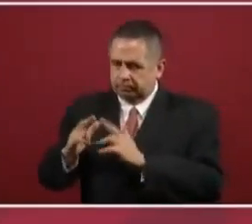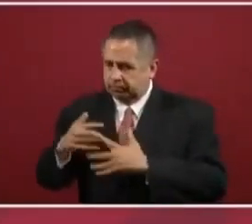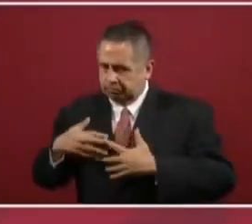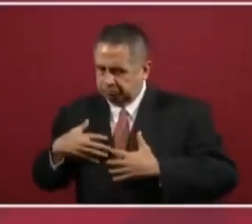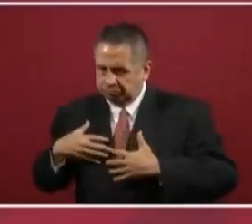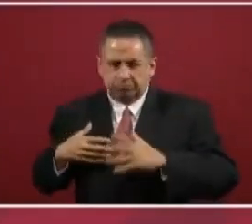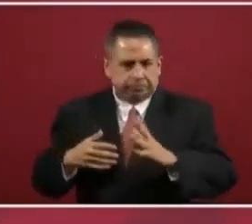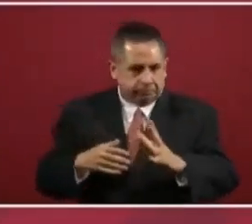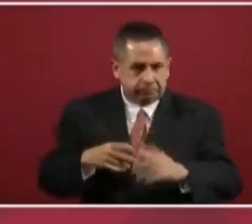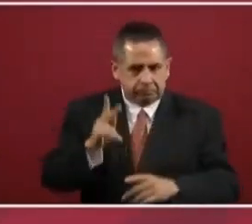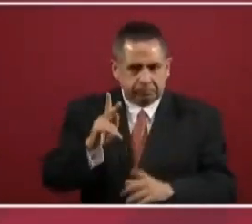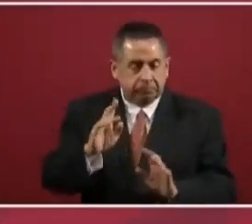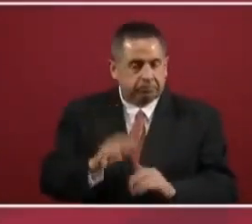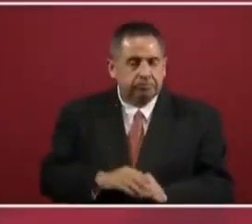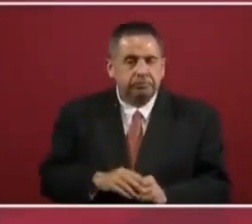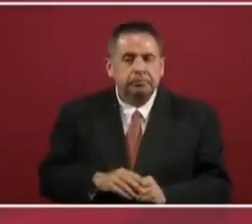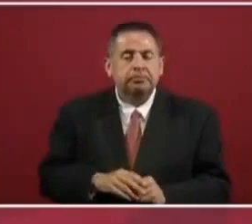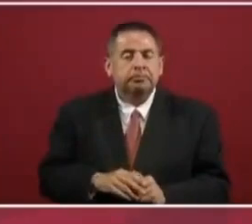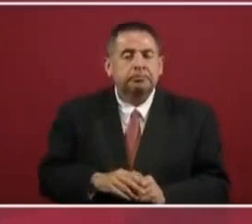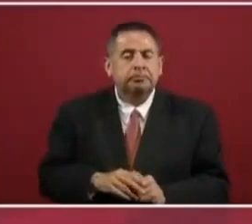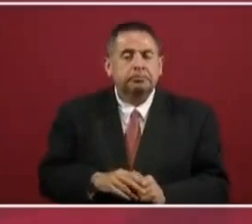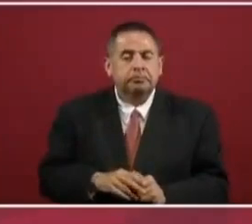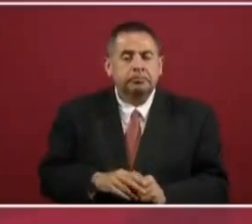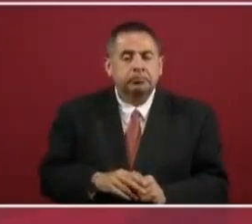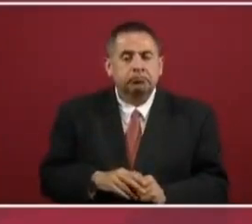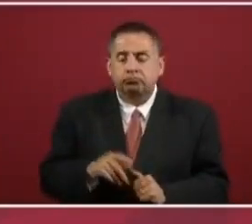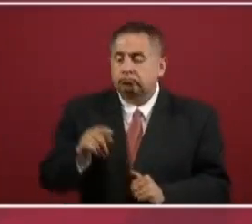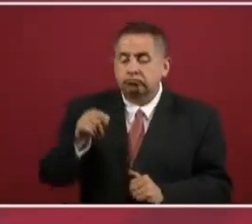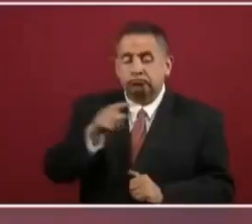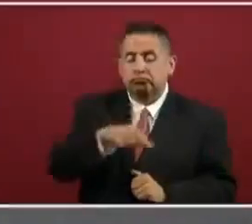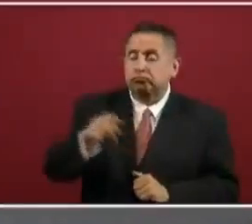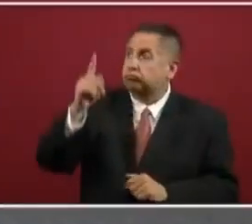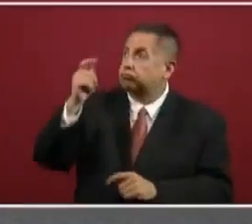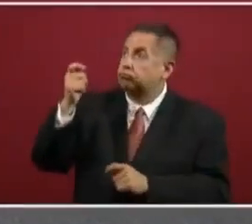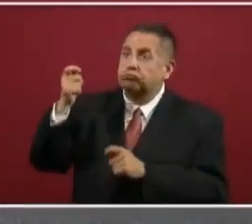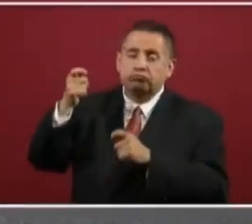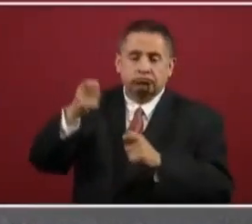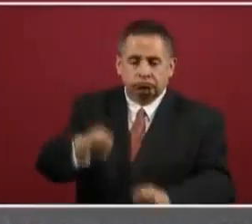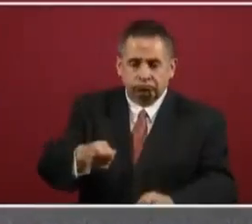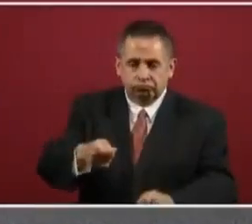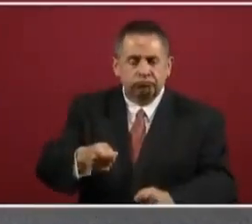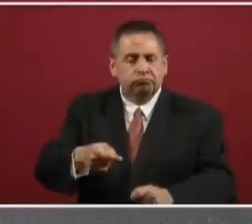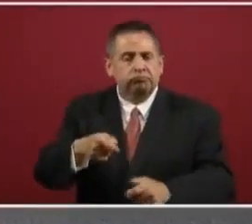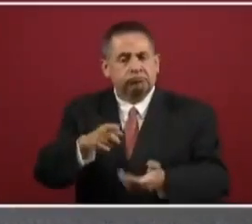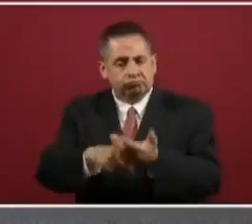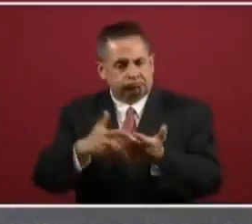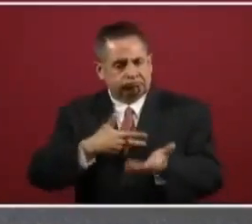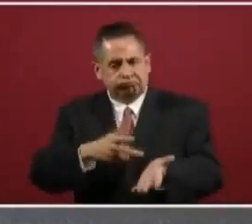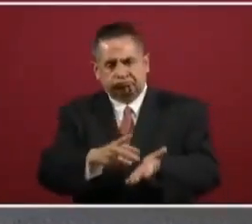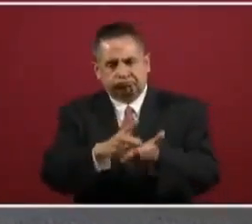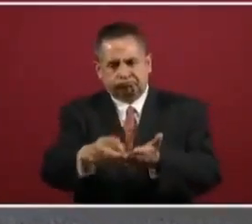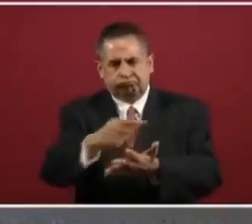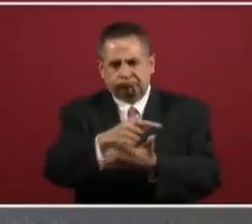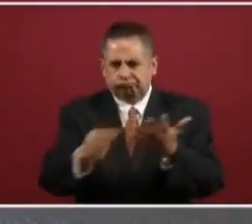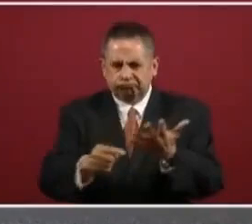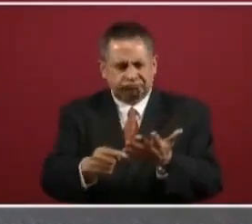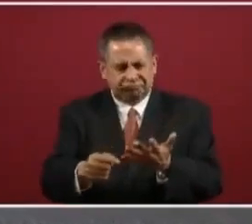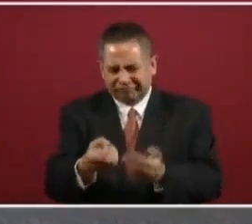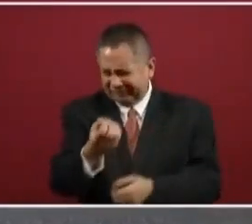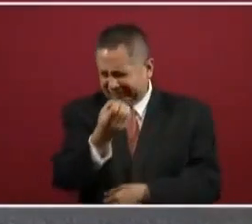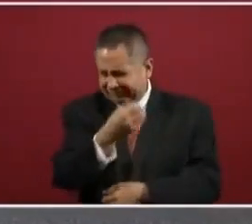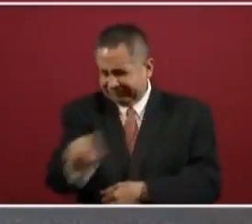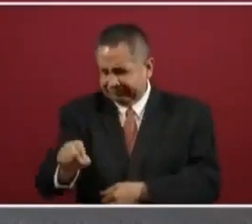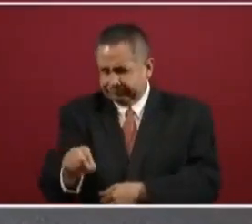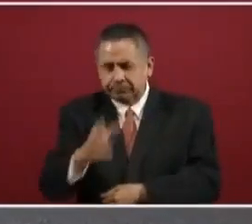laico pero que son dotados por su creador de ciertos derechos inalienables